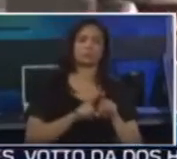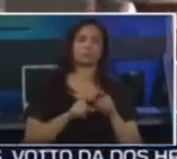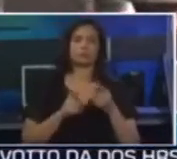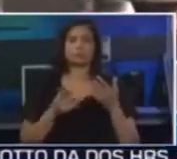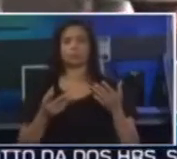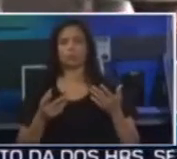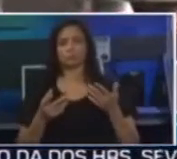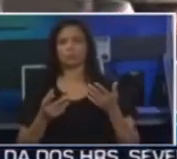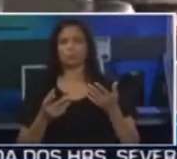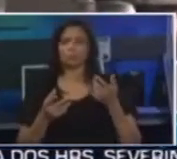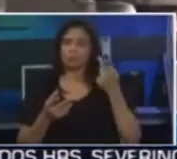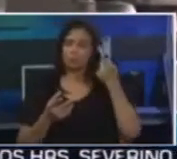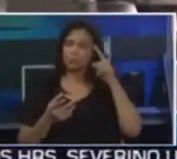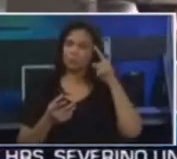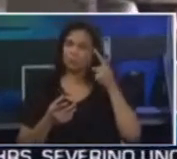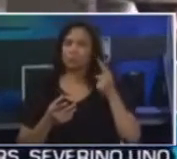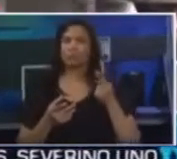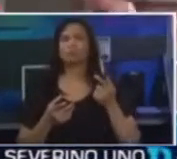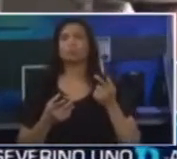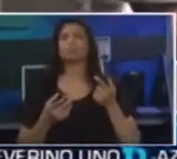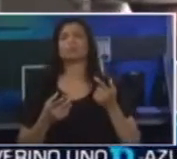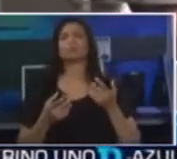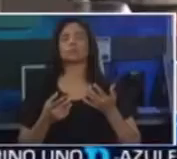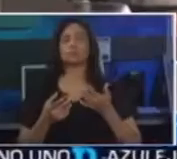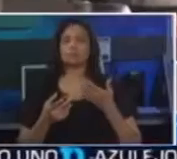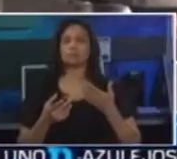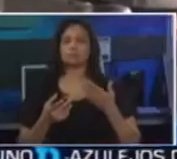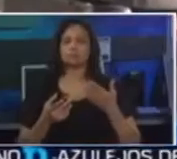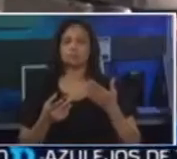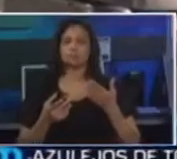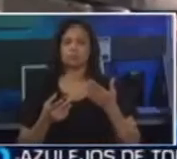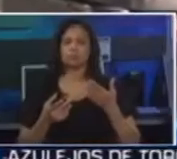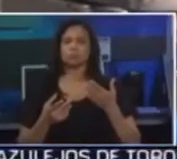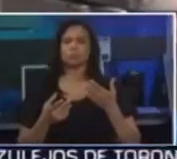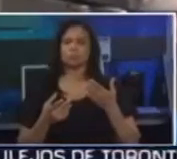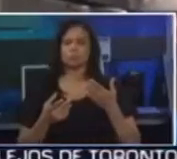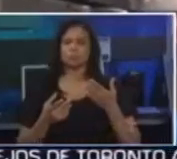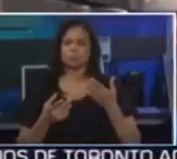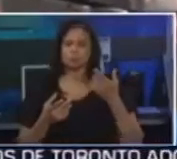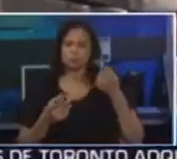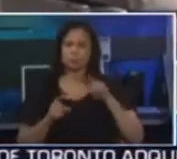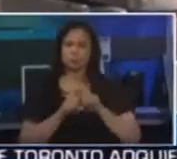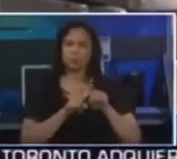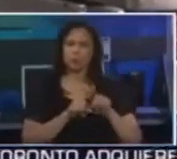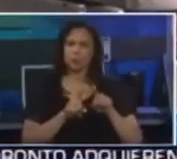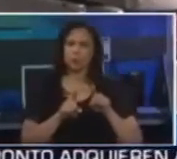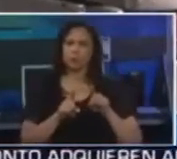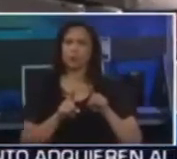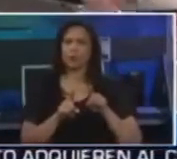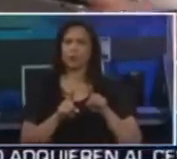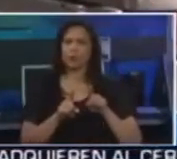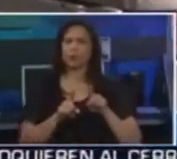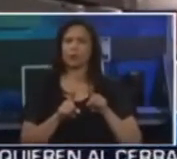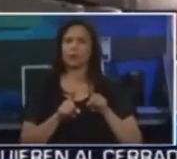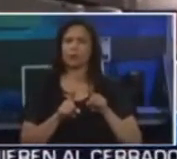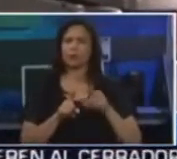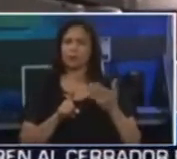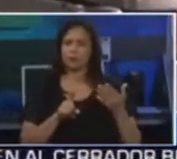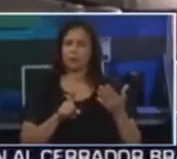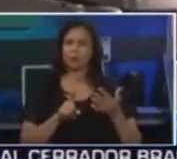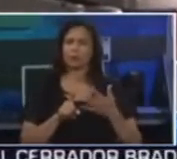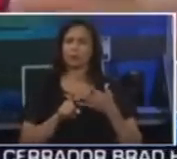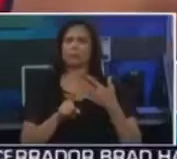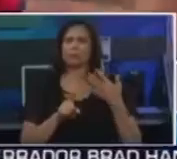porque imagínate, toda la gente que consume cerdo y principalmente yo y los empleados que uno tiene, ¿cómo se va a hacer uno